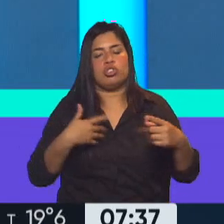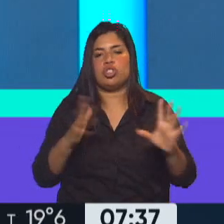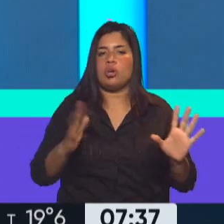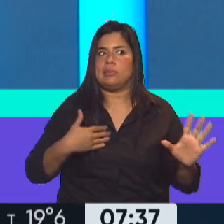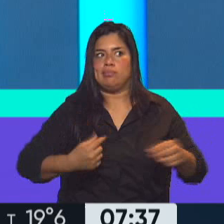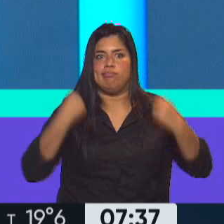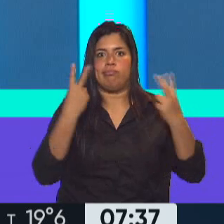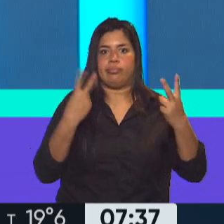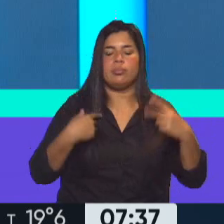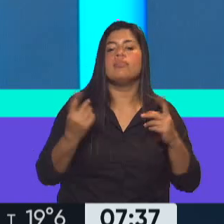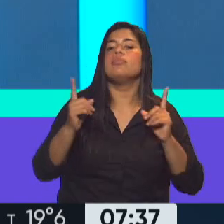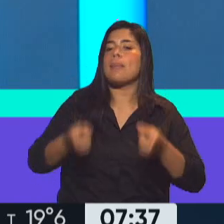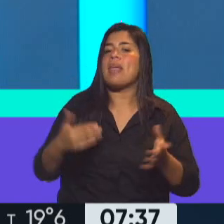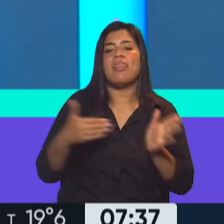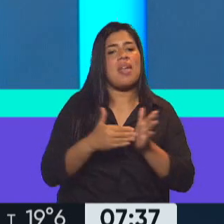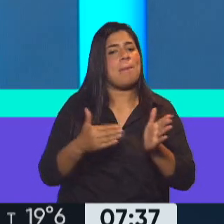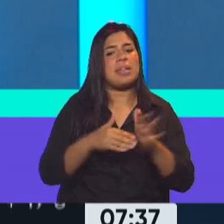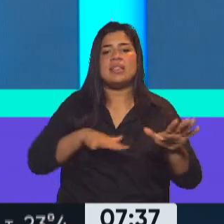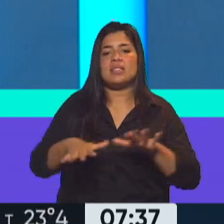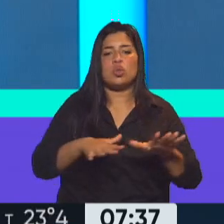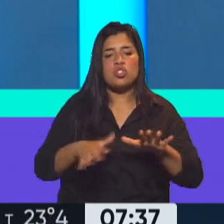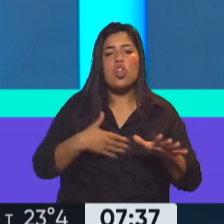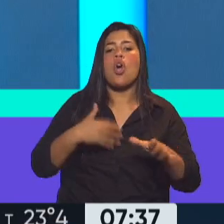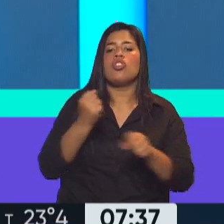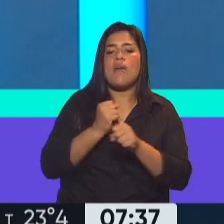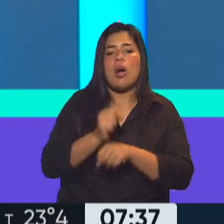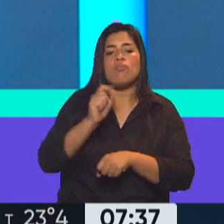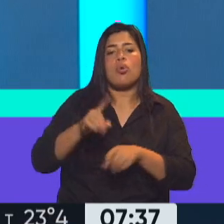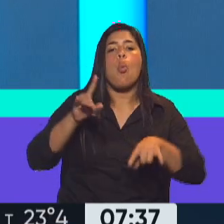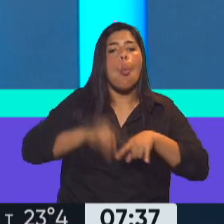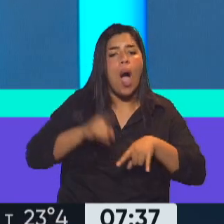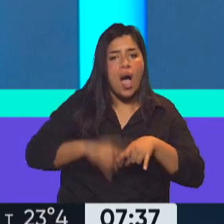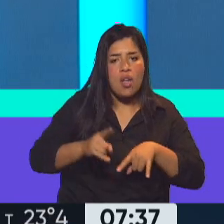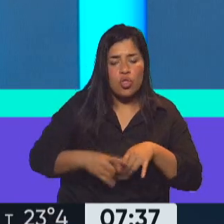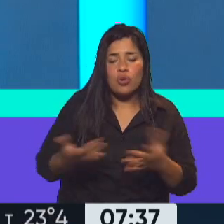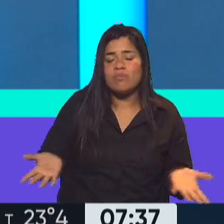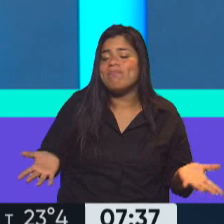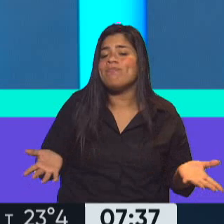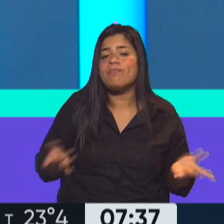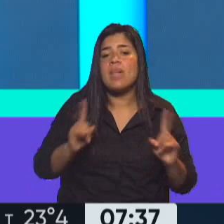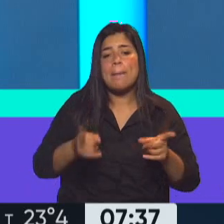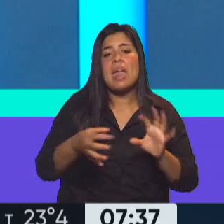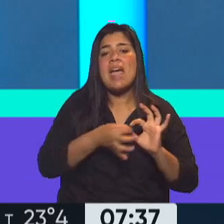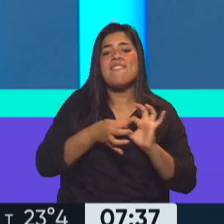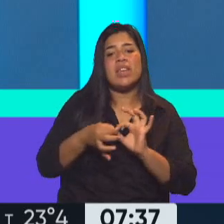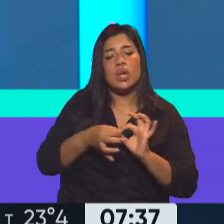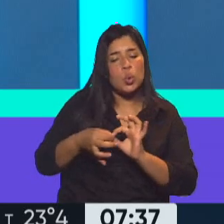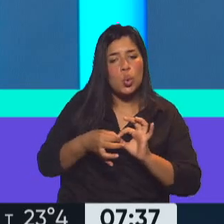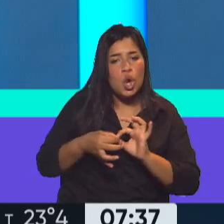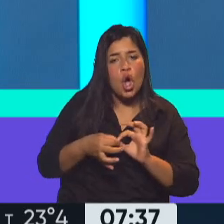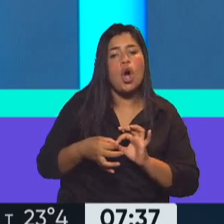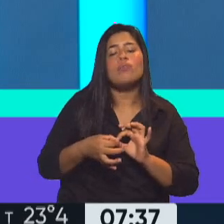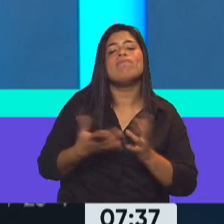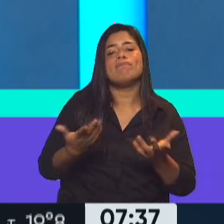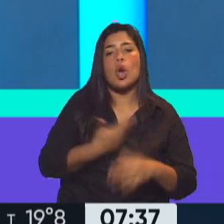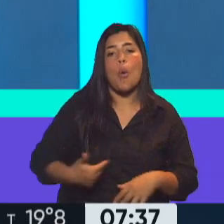como decía Flor también, de Juan Mansur, el jefe de gabinete, y el vínculo que se establezca ya más cercano con cada uno